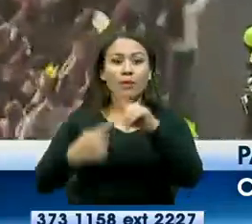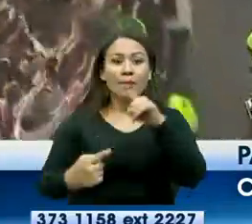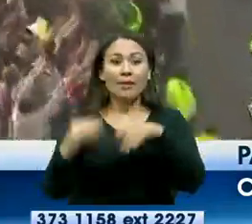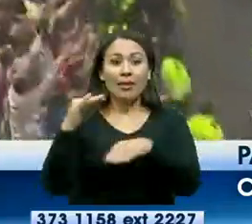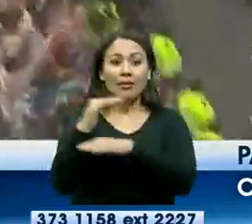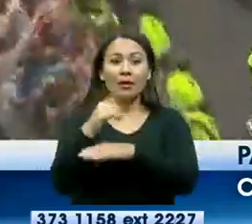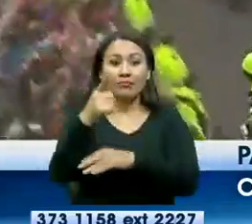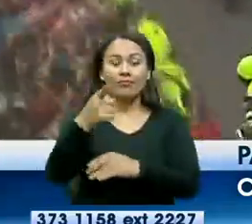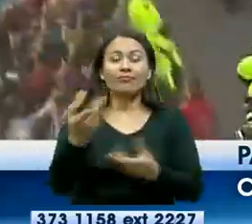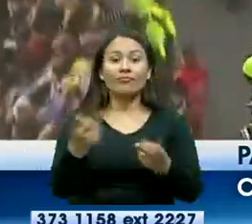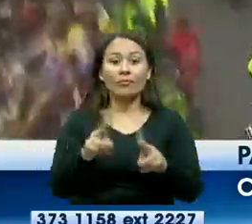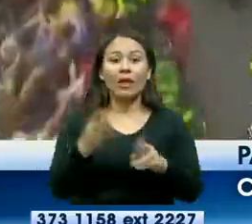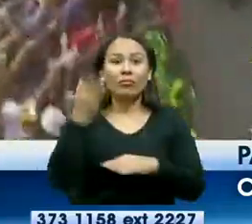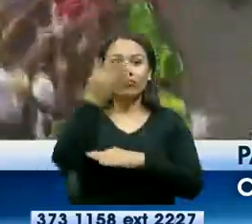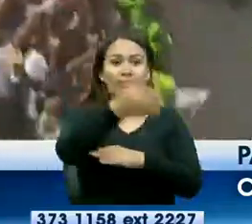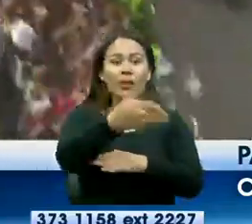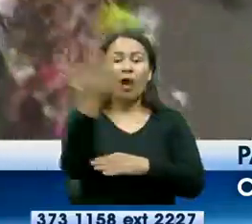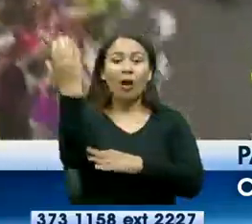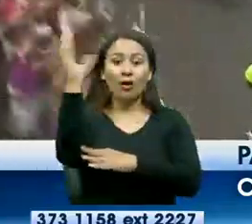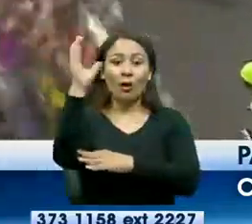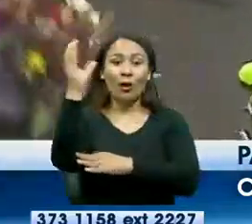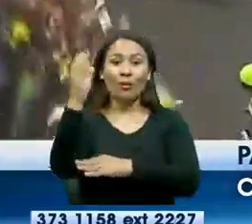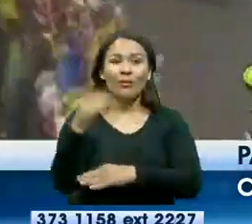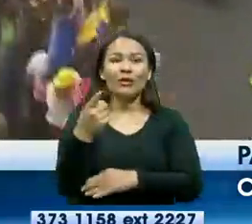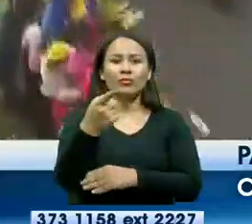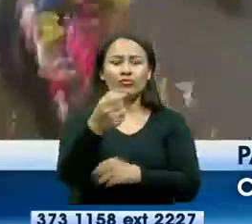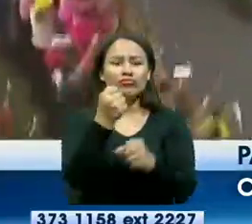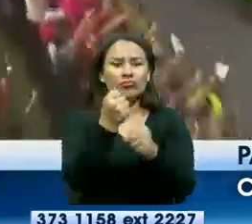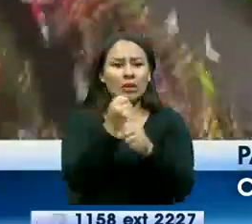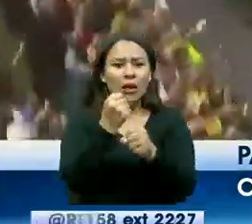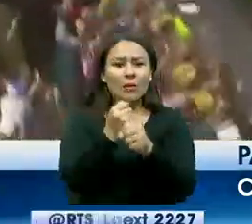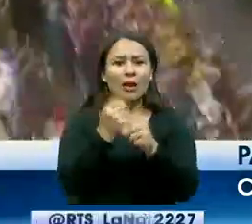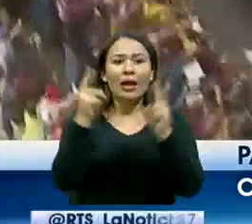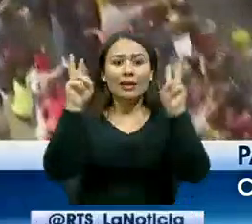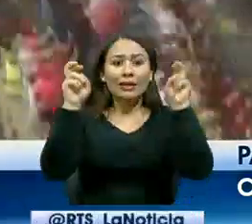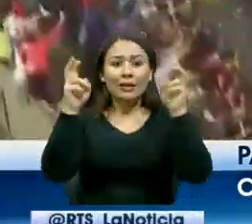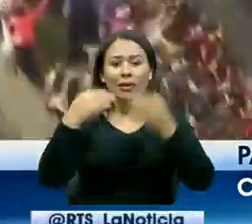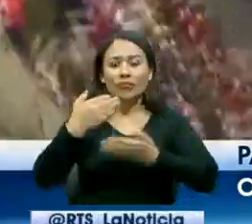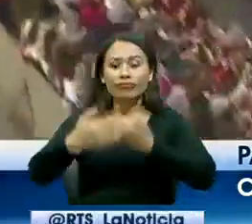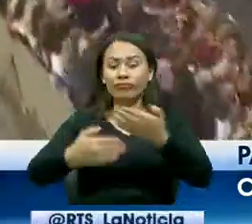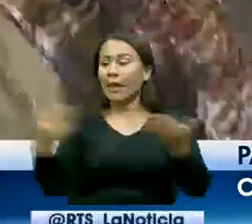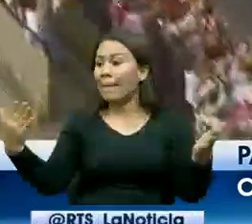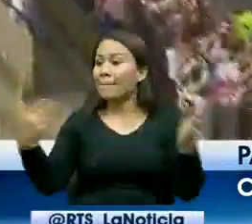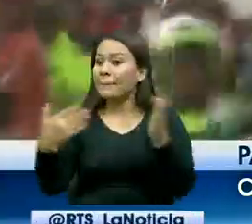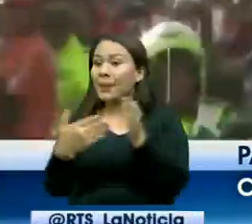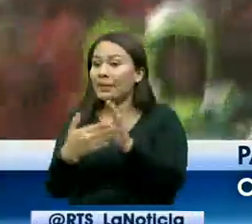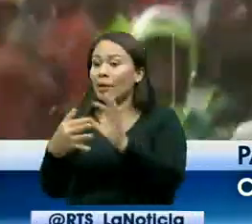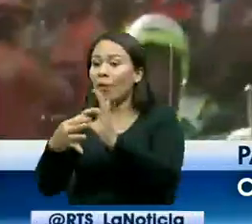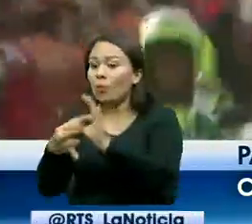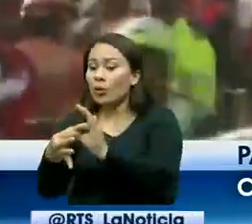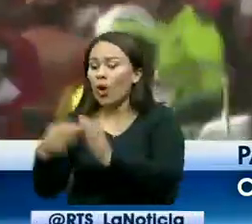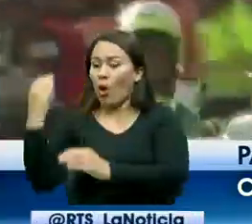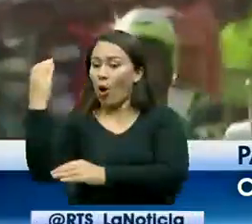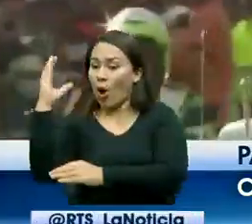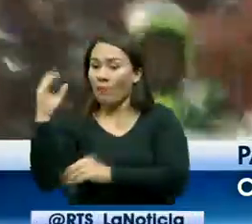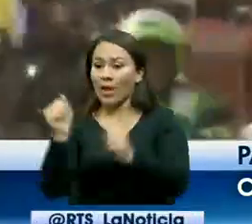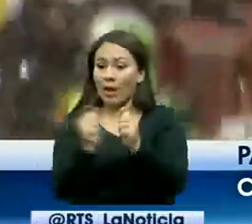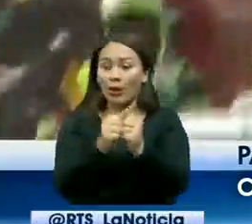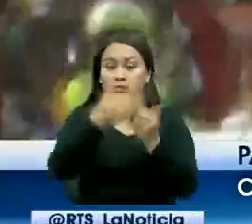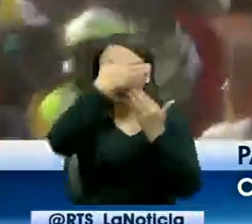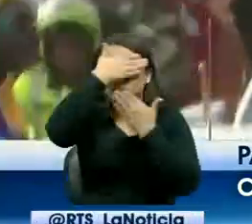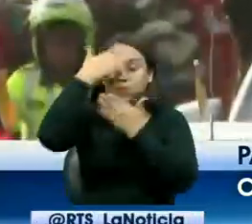Francisco adelantadas en Colombia es su rol dentro de los procesos de paz que el gobierno colombiano alcanzó con las